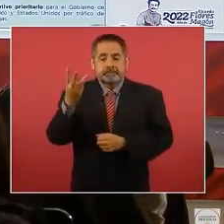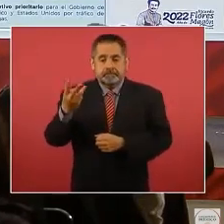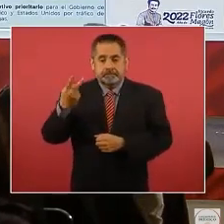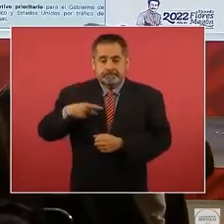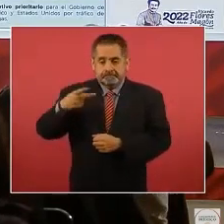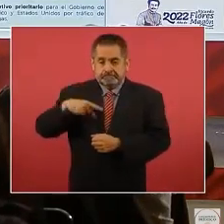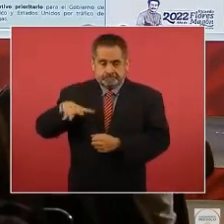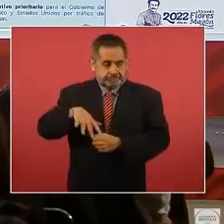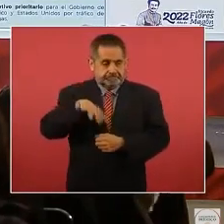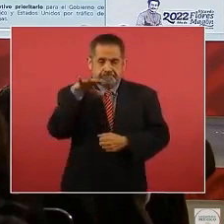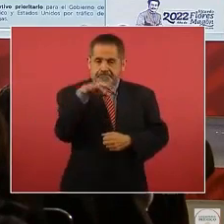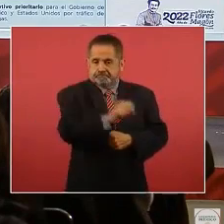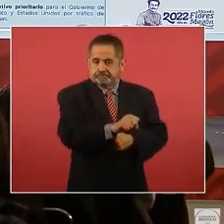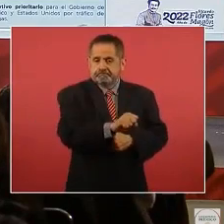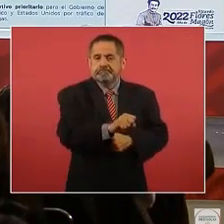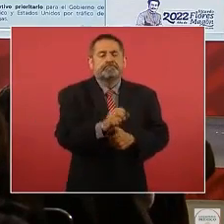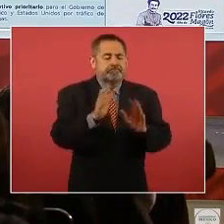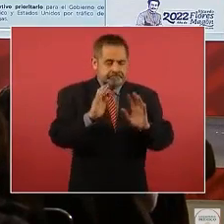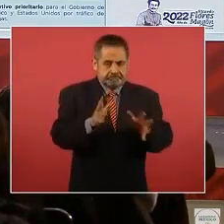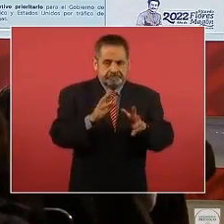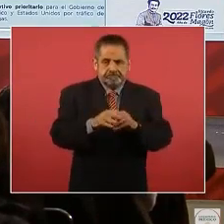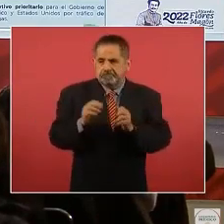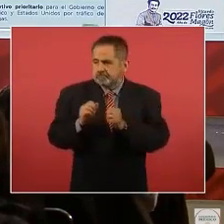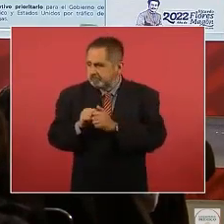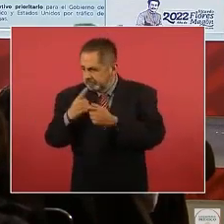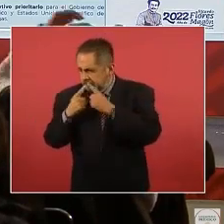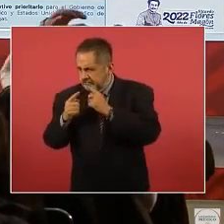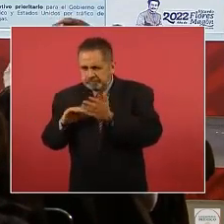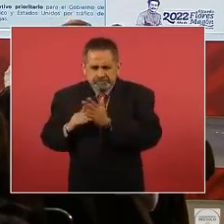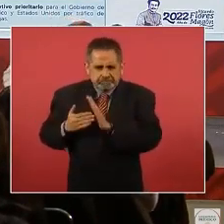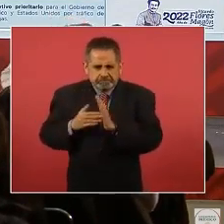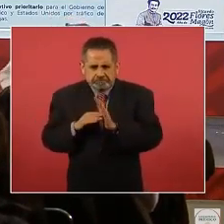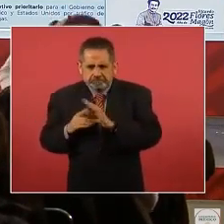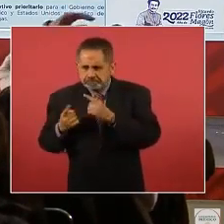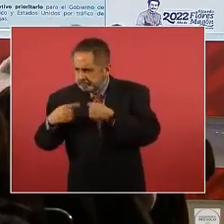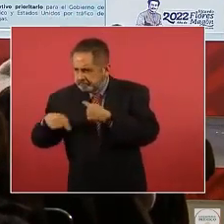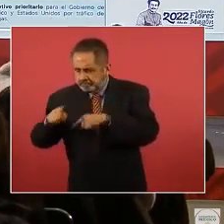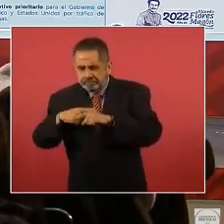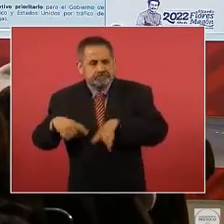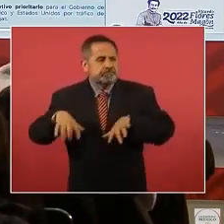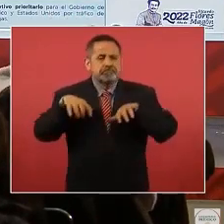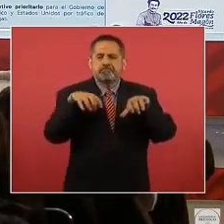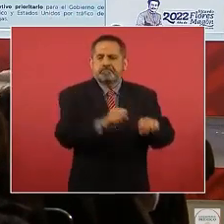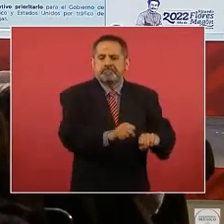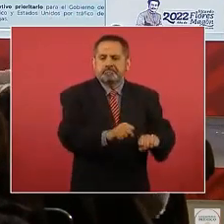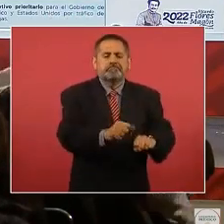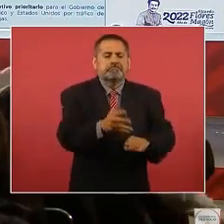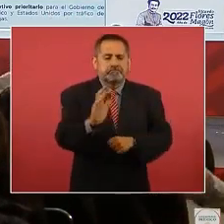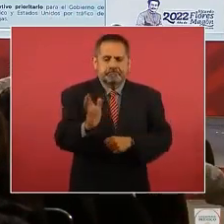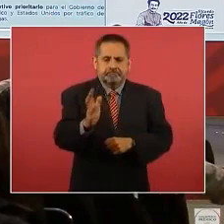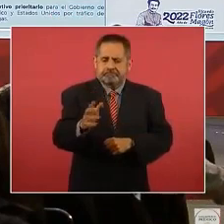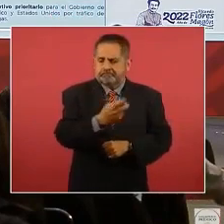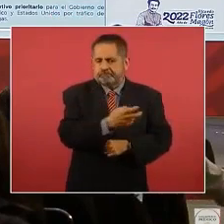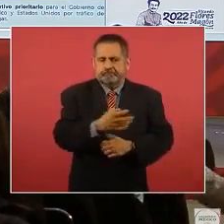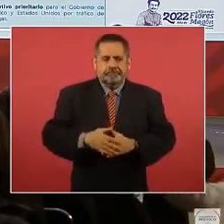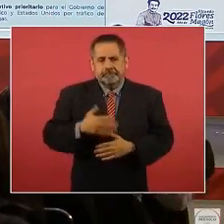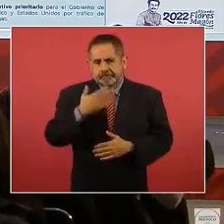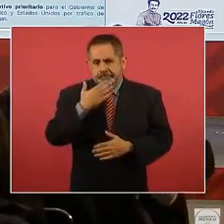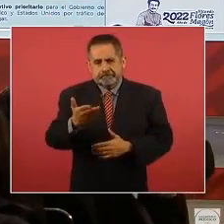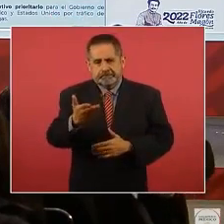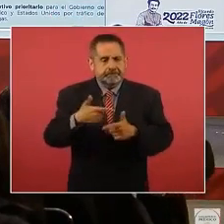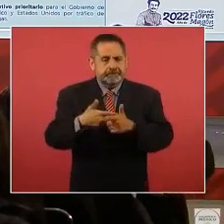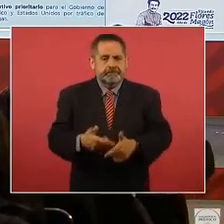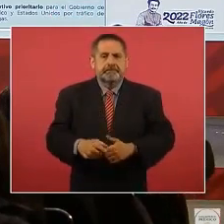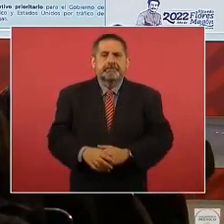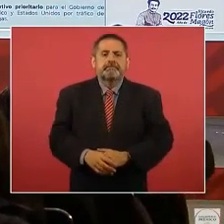relevantes repito empleando la inteligencia del estado mexicano para lograr estos resultados adelante por